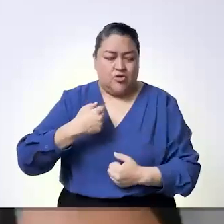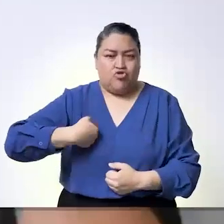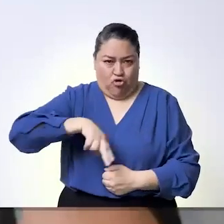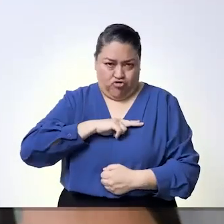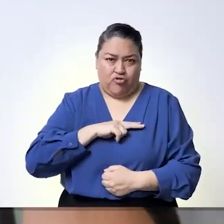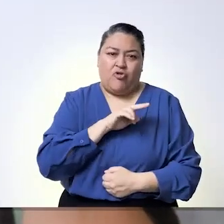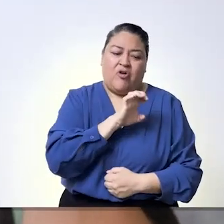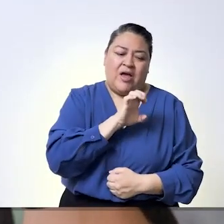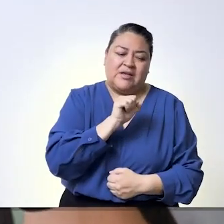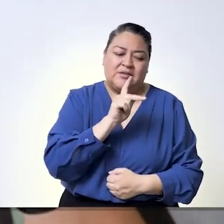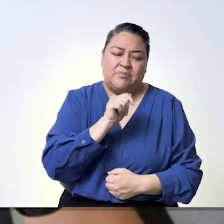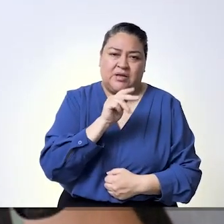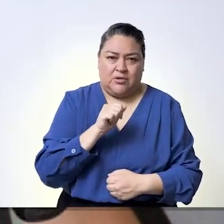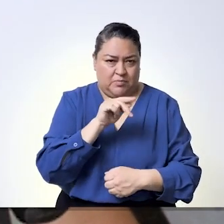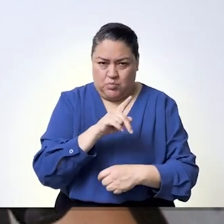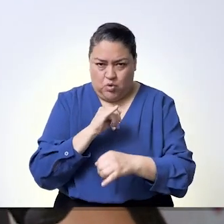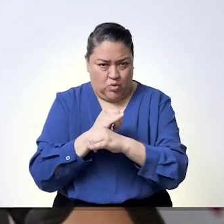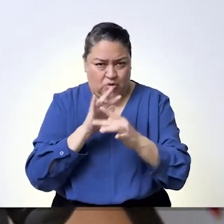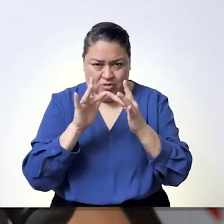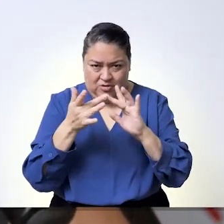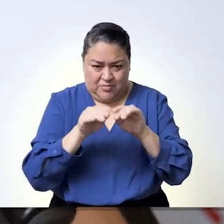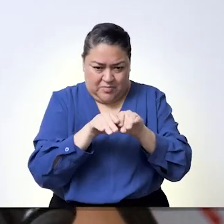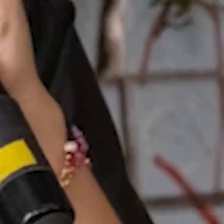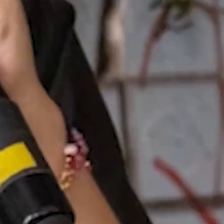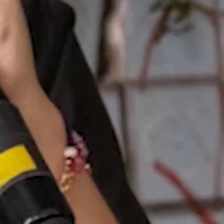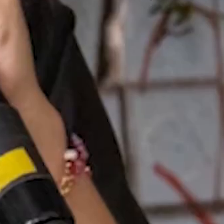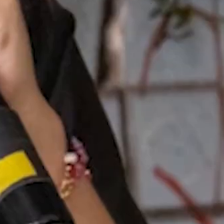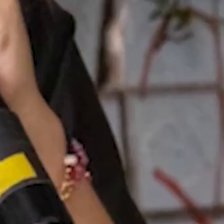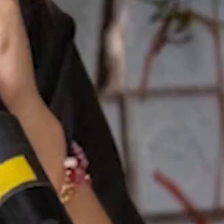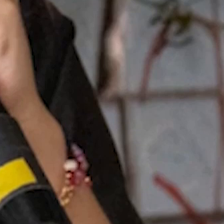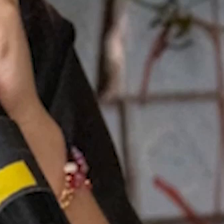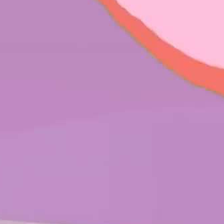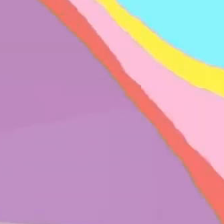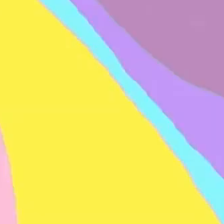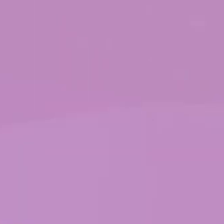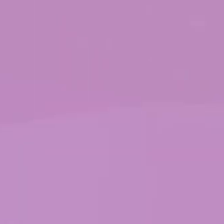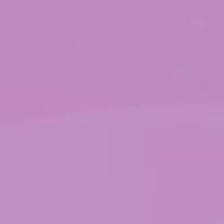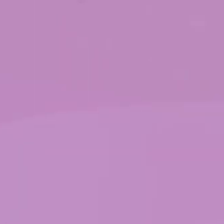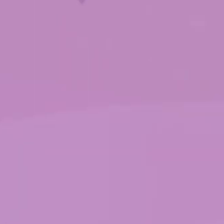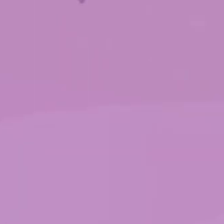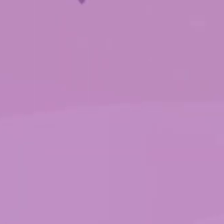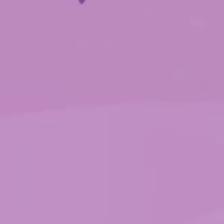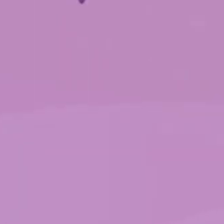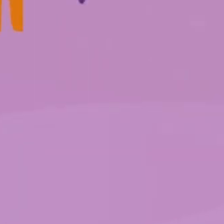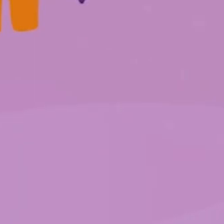Nosotros en el Espectro, red social que se ha convertido en un referente en Hispanoamérica.